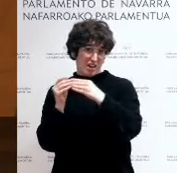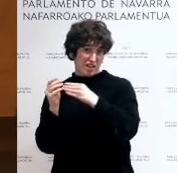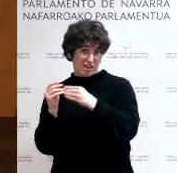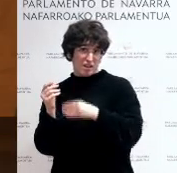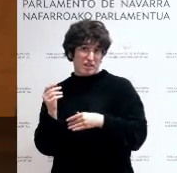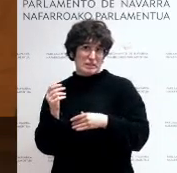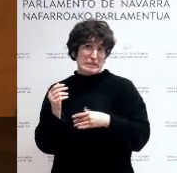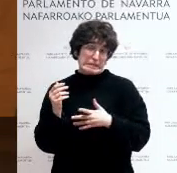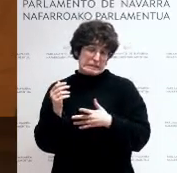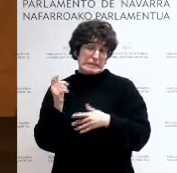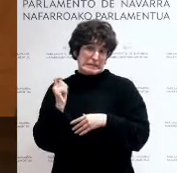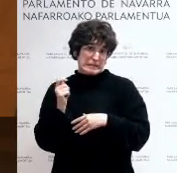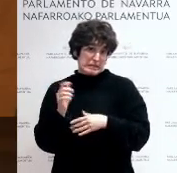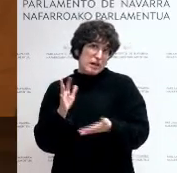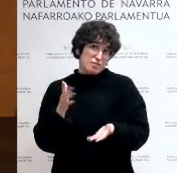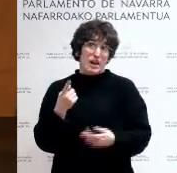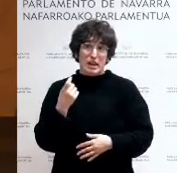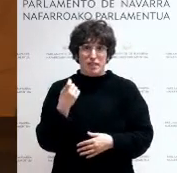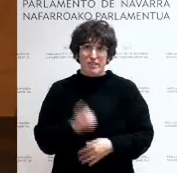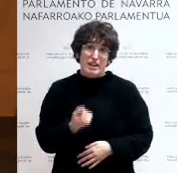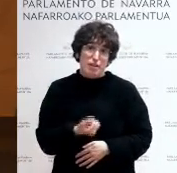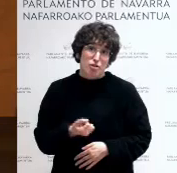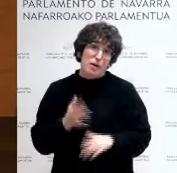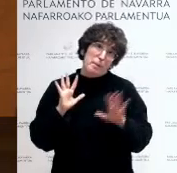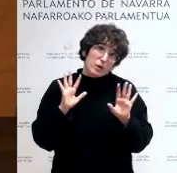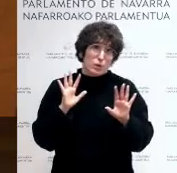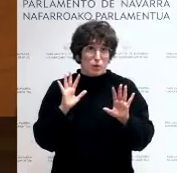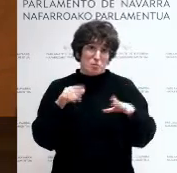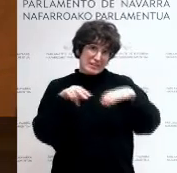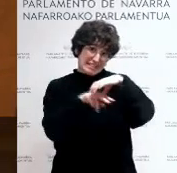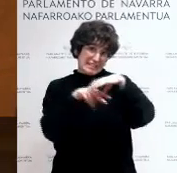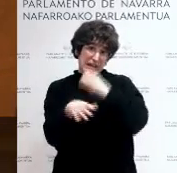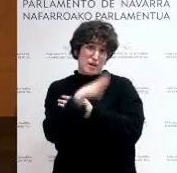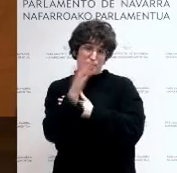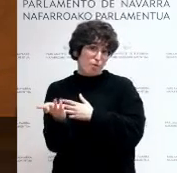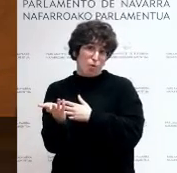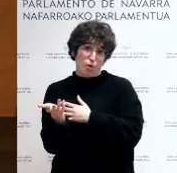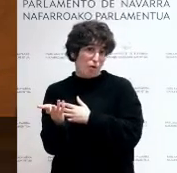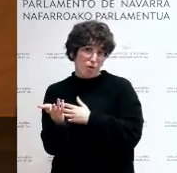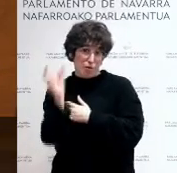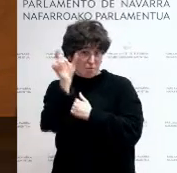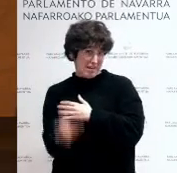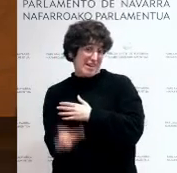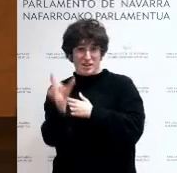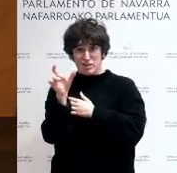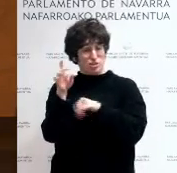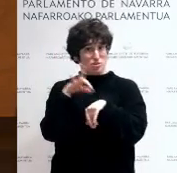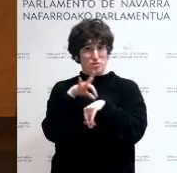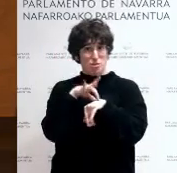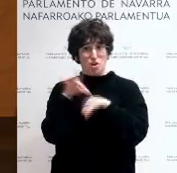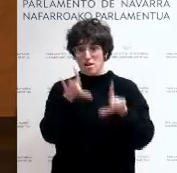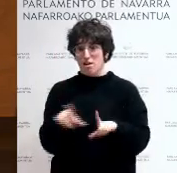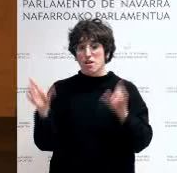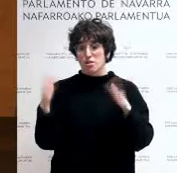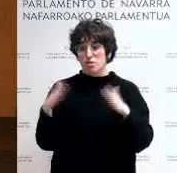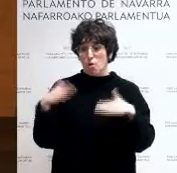aunque sea la prueba indicada, vamos a hacer un escáner porque no tenemos un radiólogo de presencia física. Creemos que no son